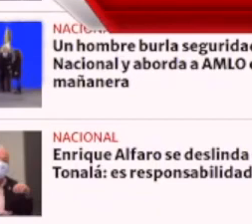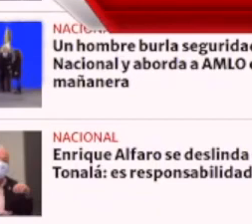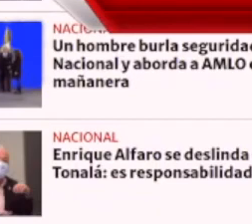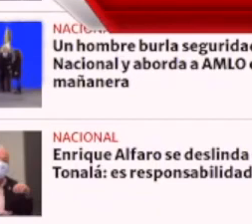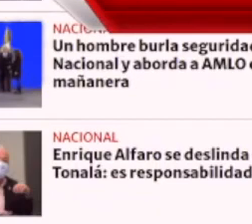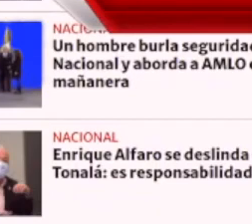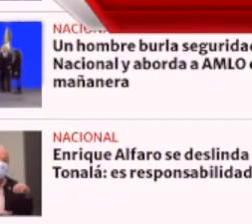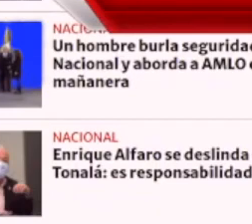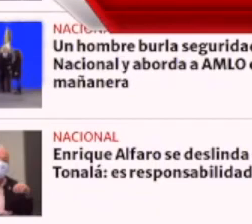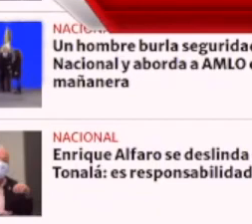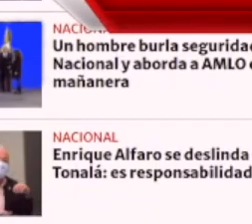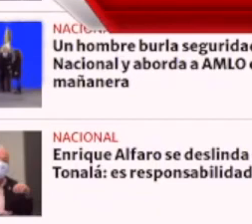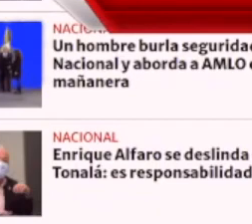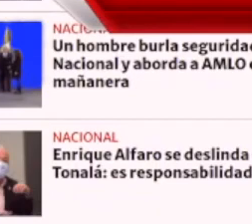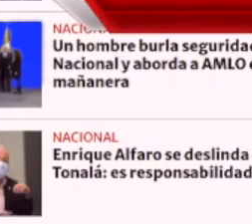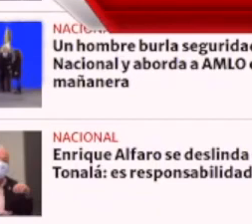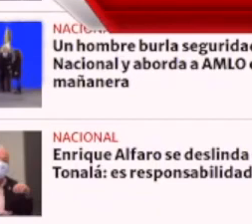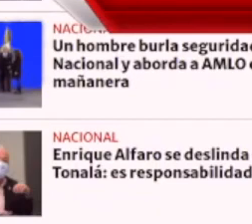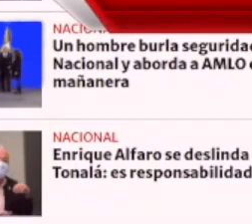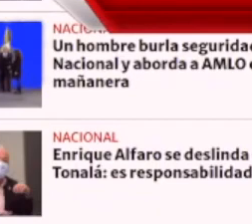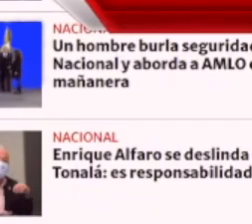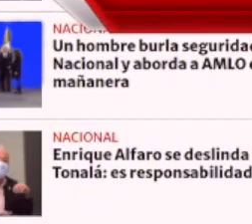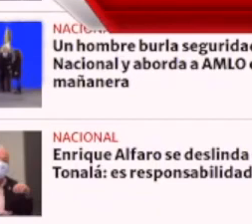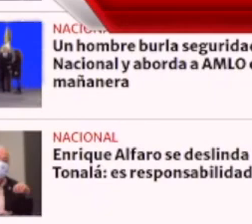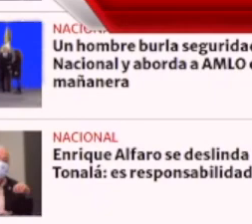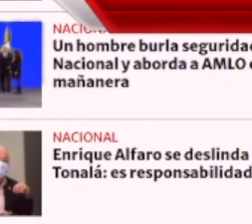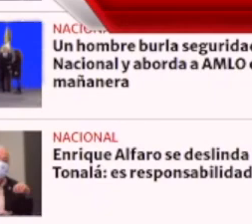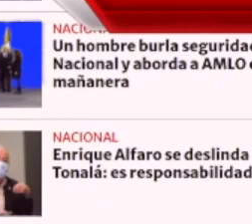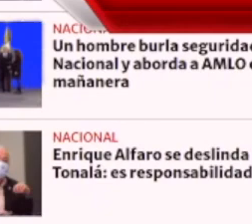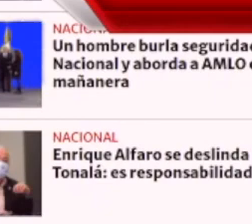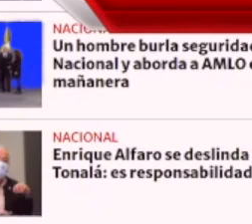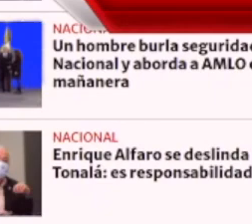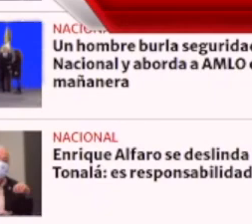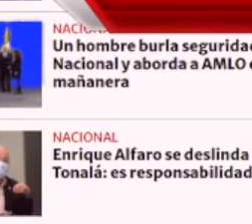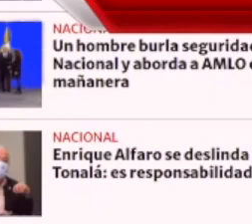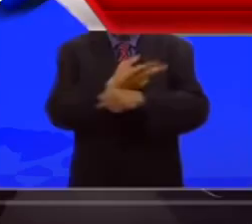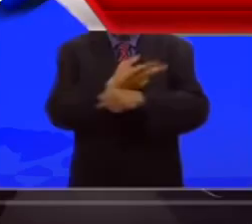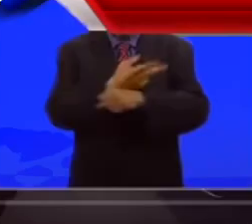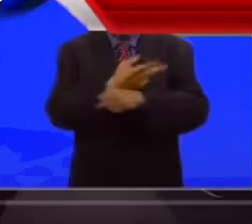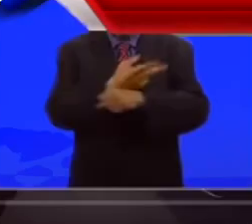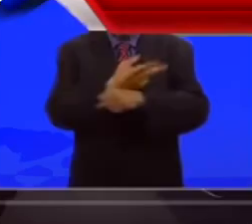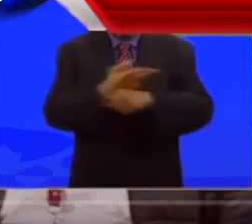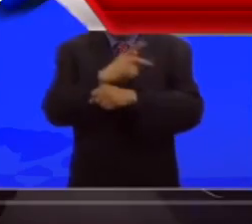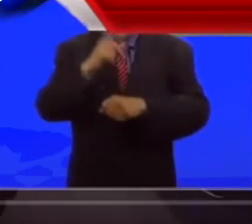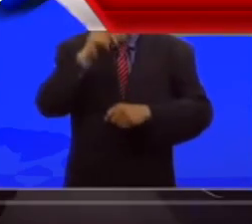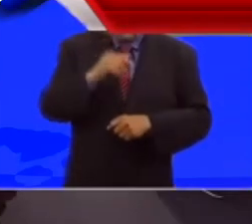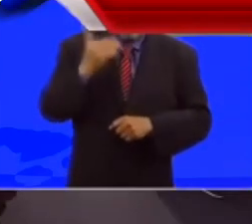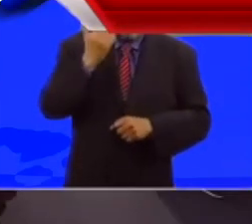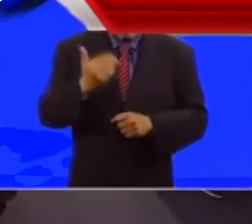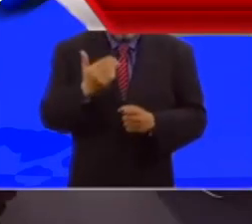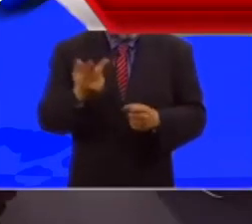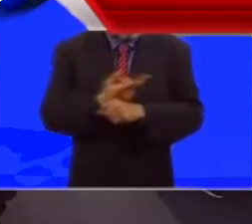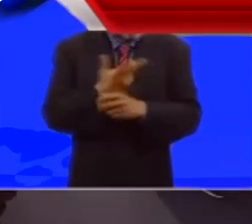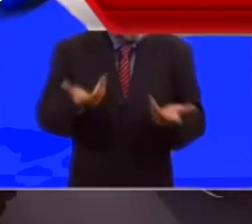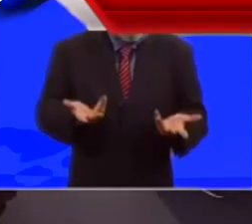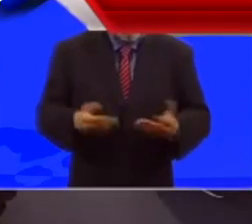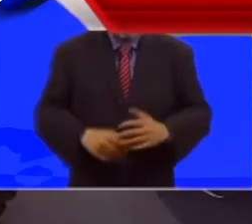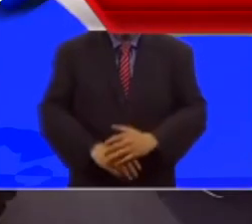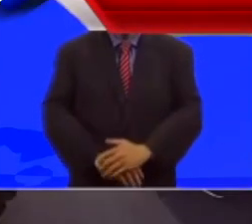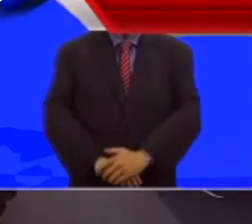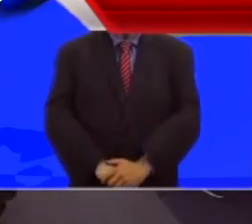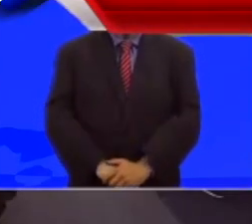lado, porque el presidente ya sabe cómo está la onda. No voy a polemizar, vamos a escuchar. Gracias.